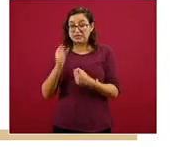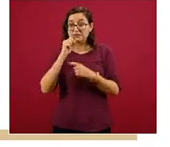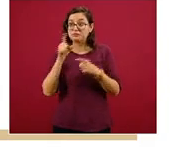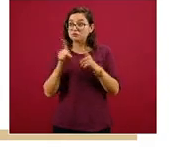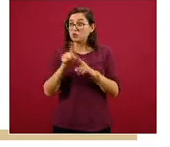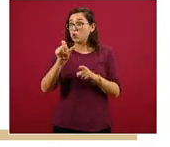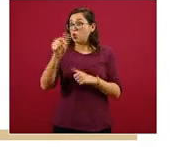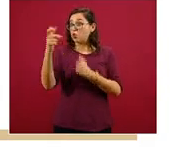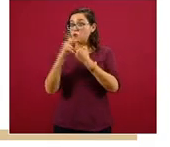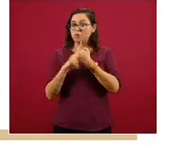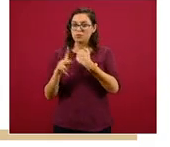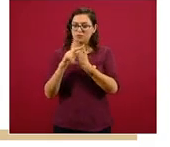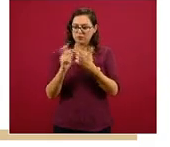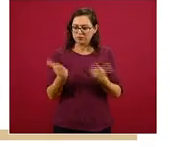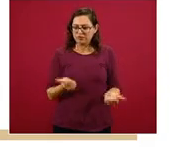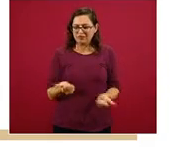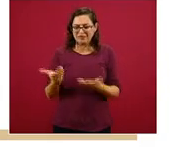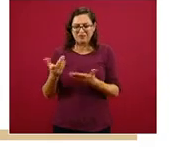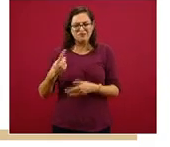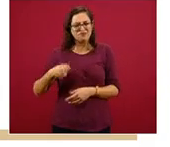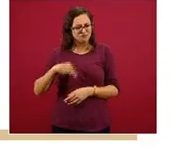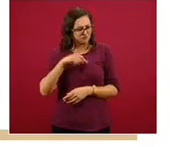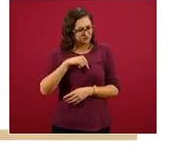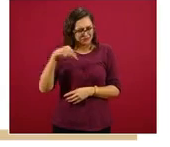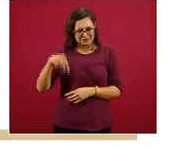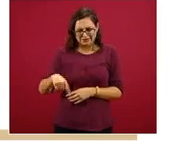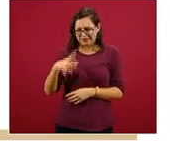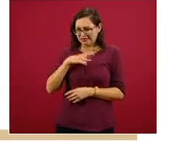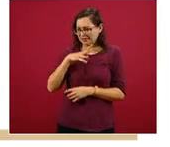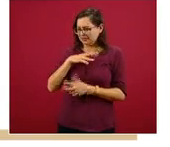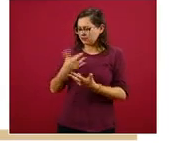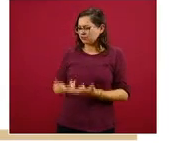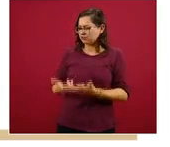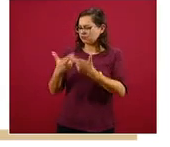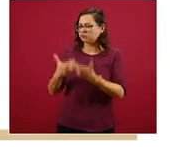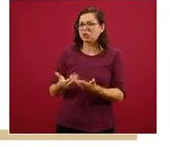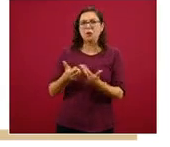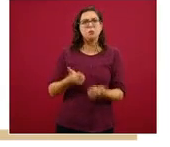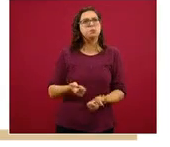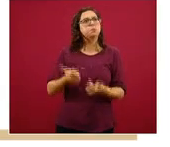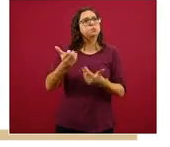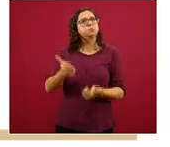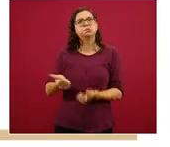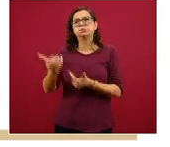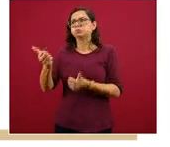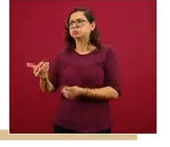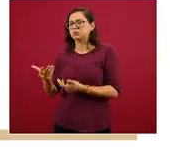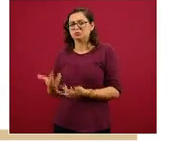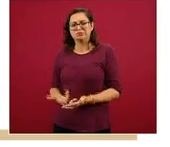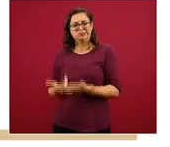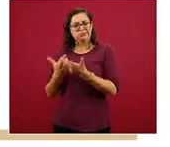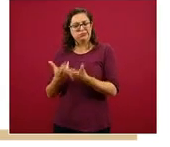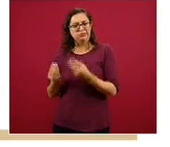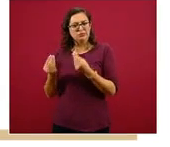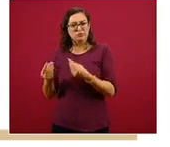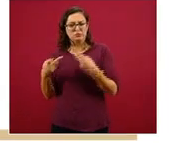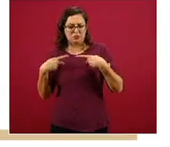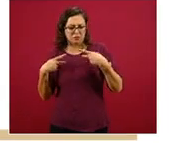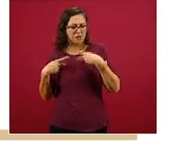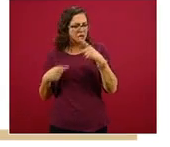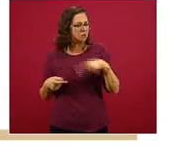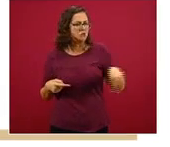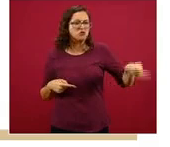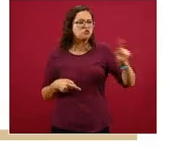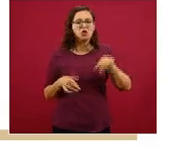punto es, ¿y por qué si producimos muchas hortalizas y exportamos muchas hortalizas, el pueblo mexicano no